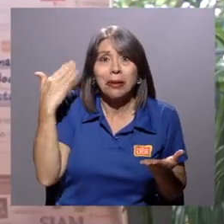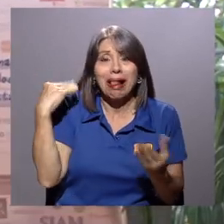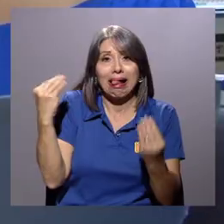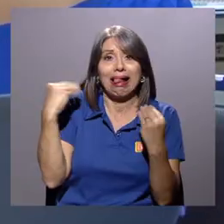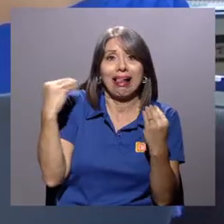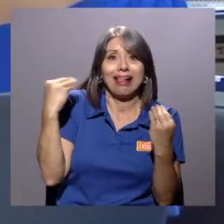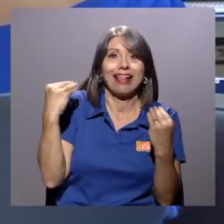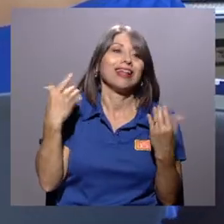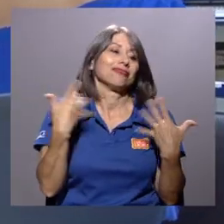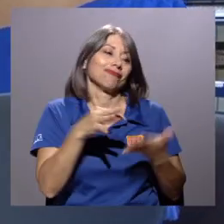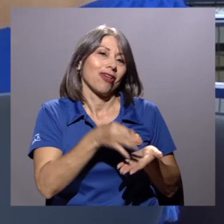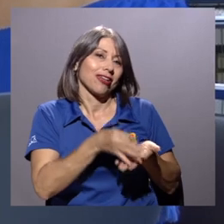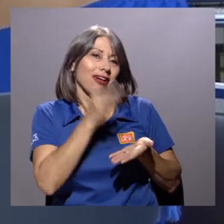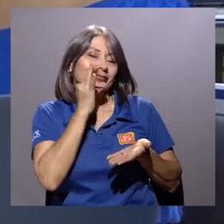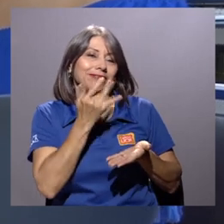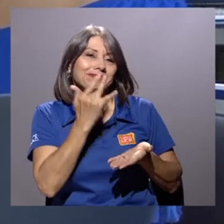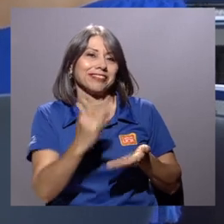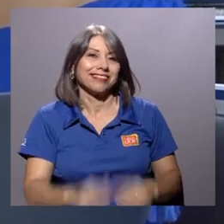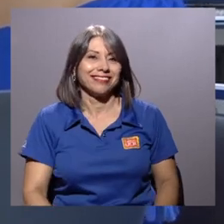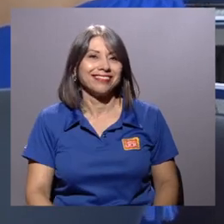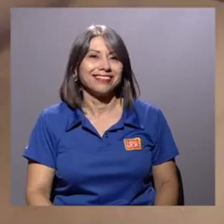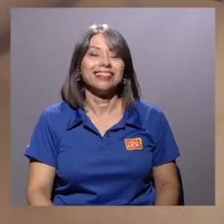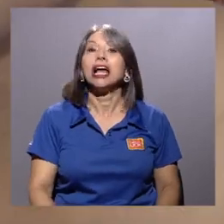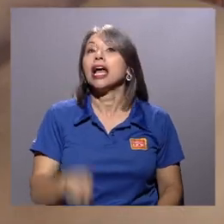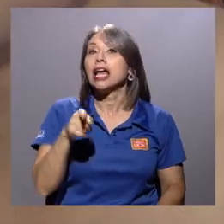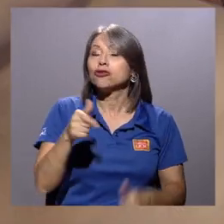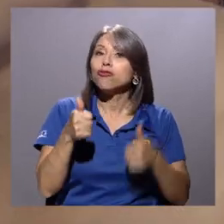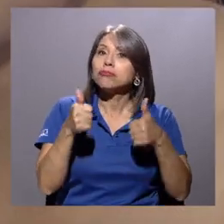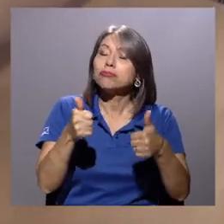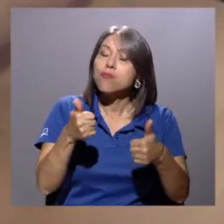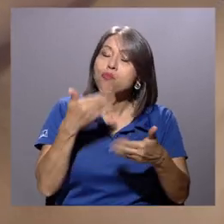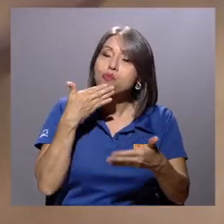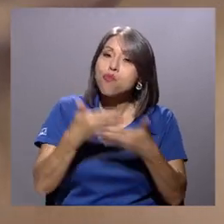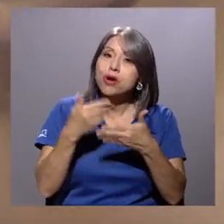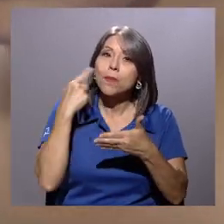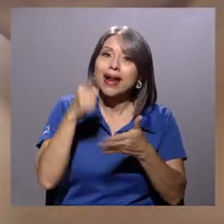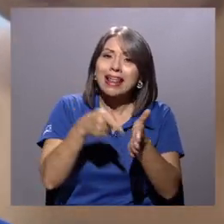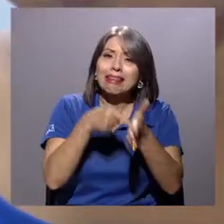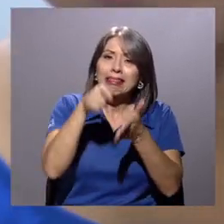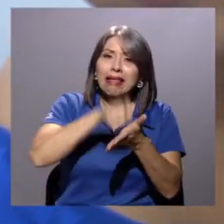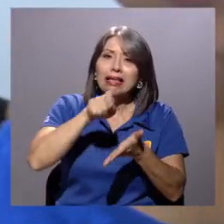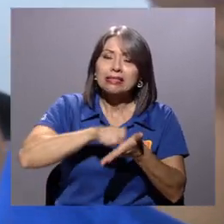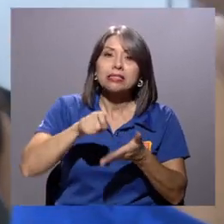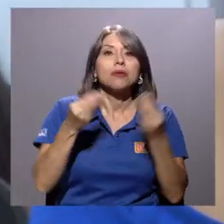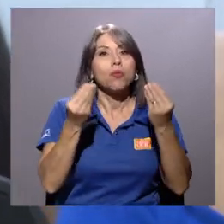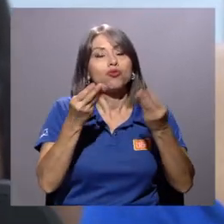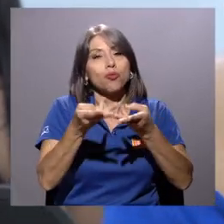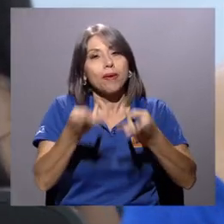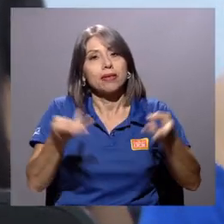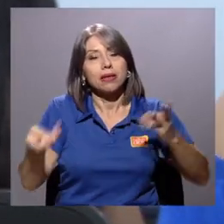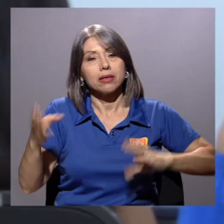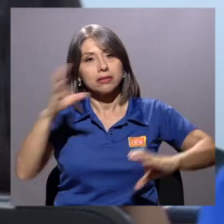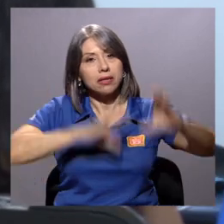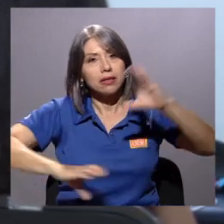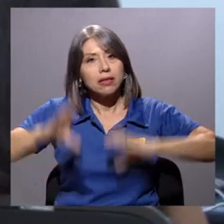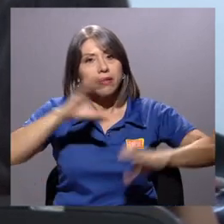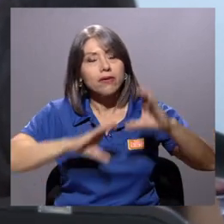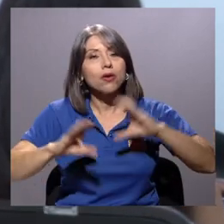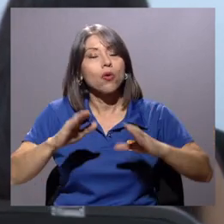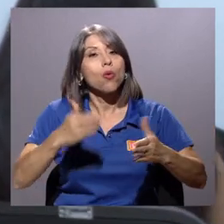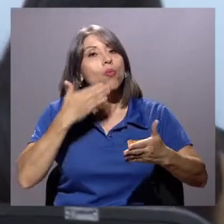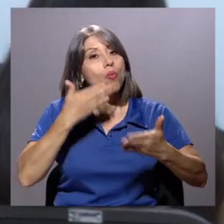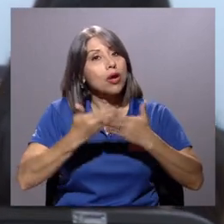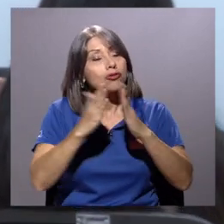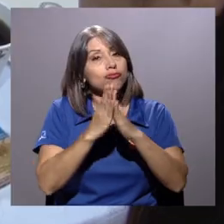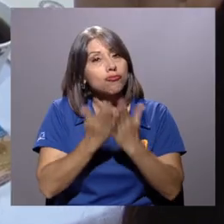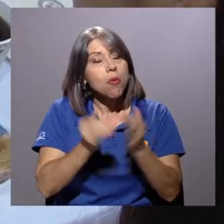enseñar, y el cafecito súper rico. Yo siento que serviría muchísimo para la tesis porque hay mucho material científico y con buenas